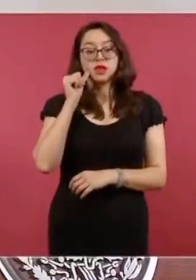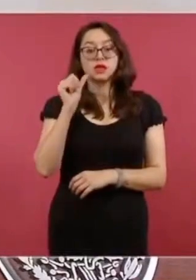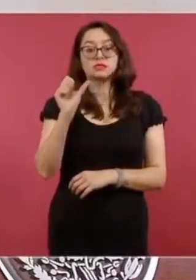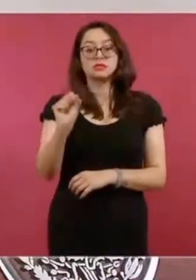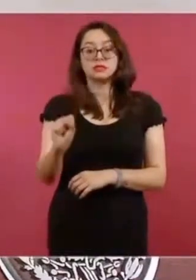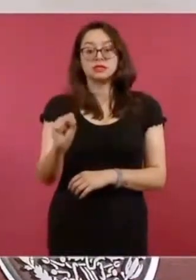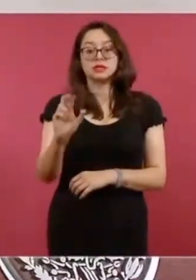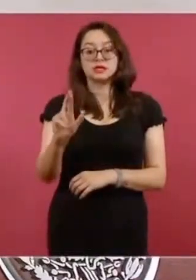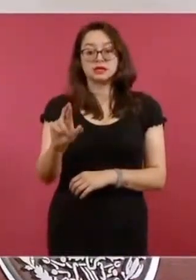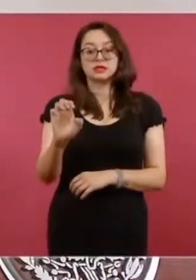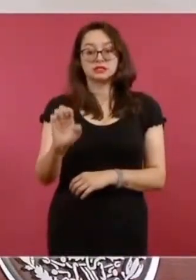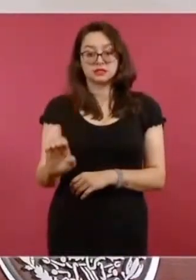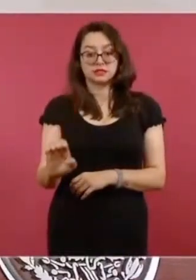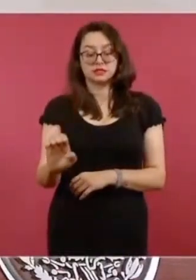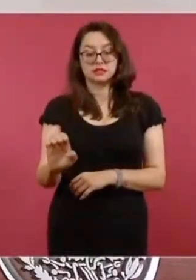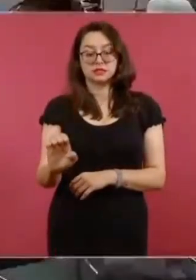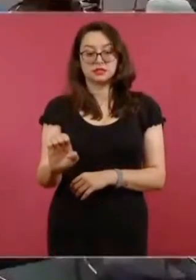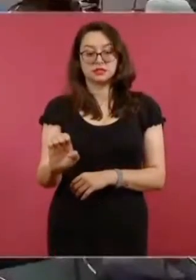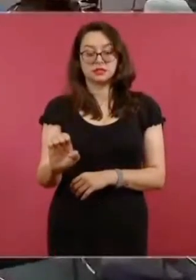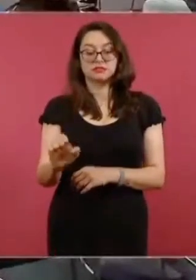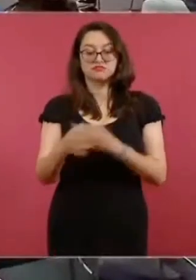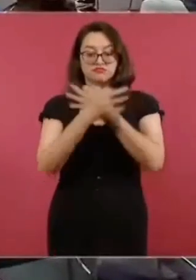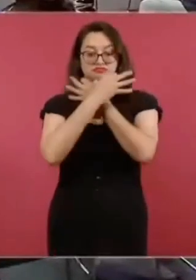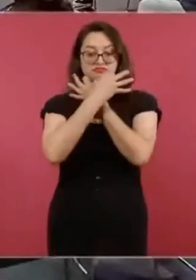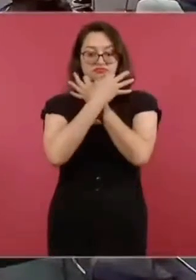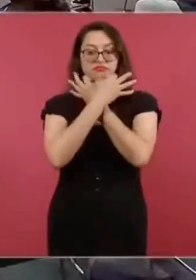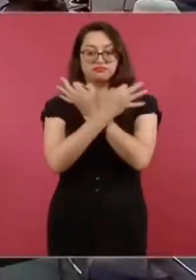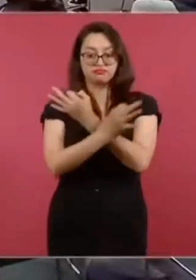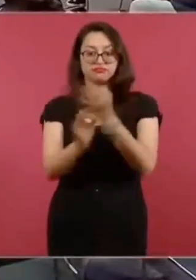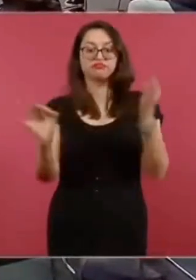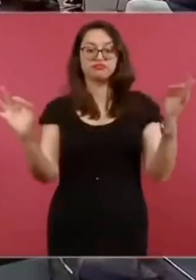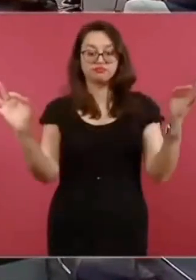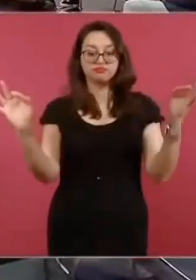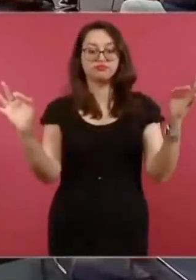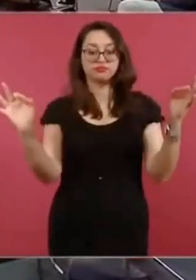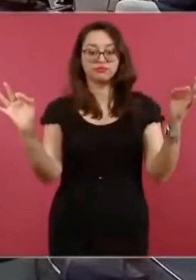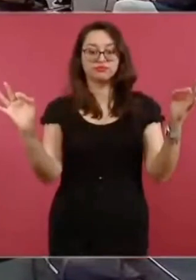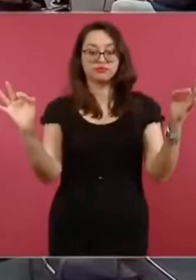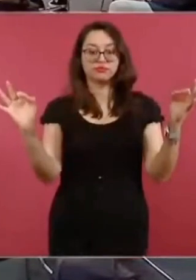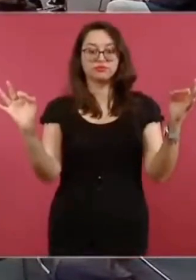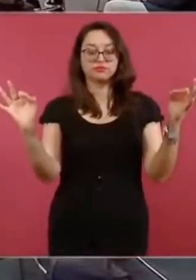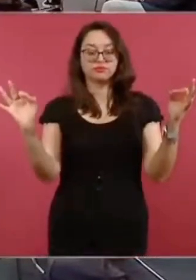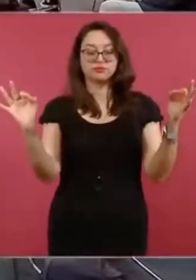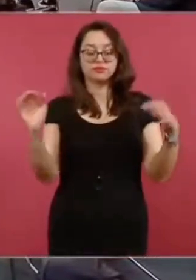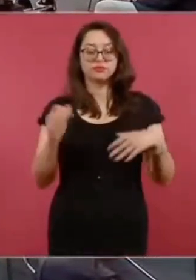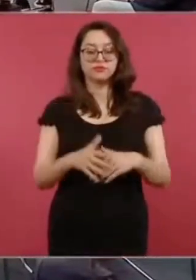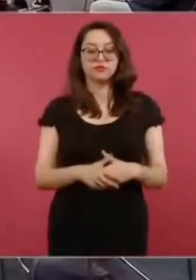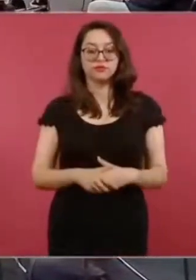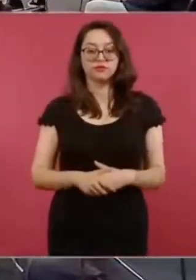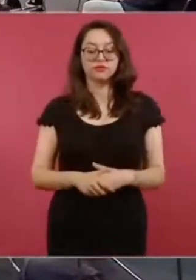Secretaría de Relaciones Exteriores. Eso ayer explicando esto del plazo de los 30 días. Sí, pero